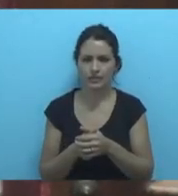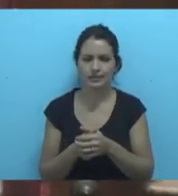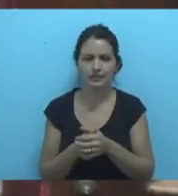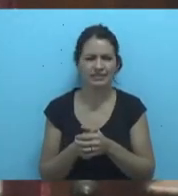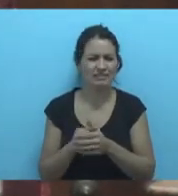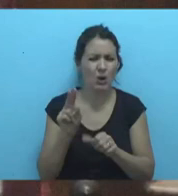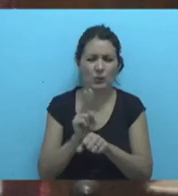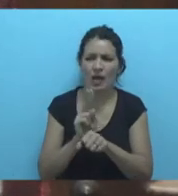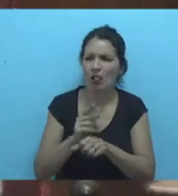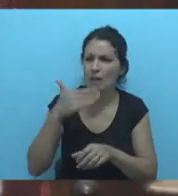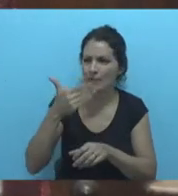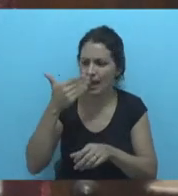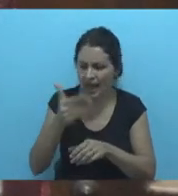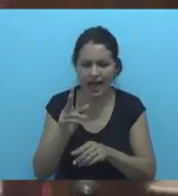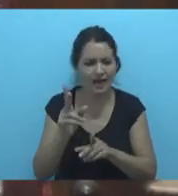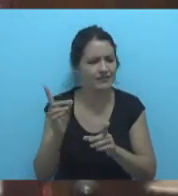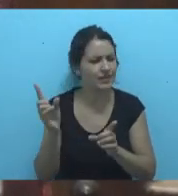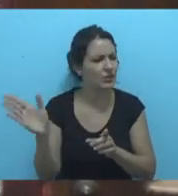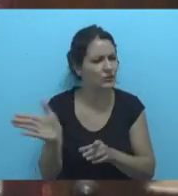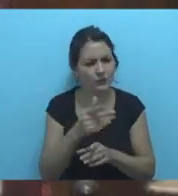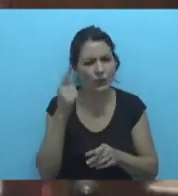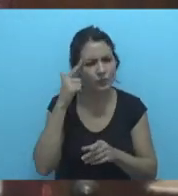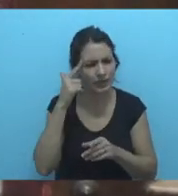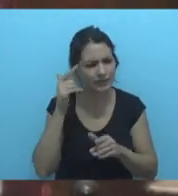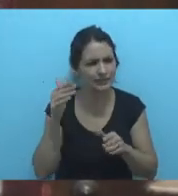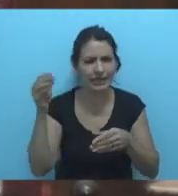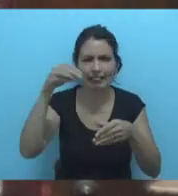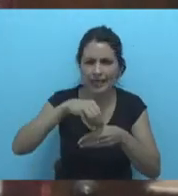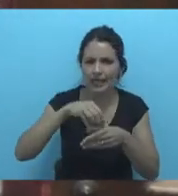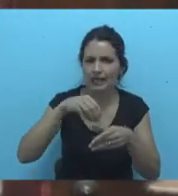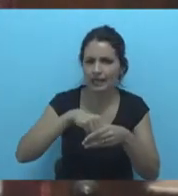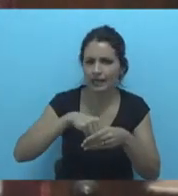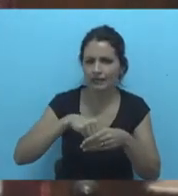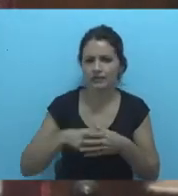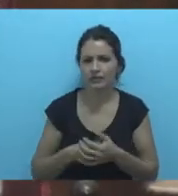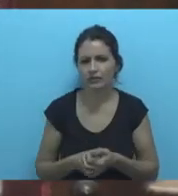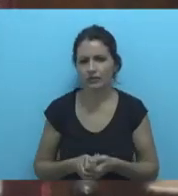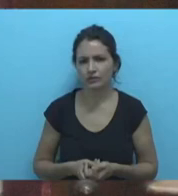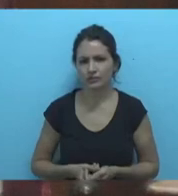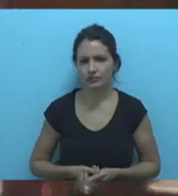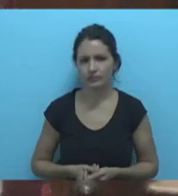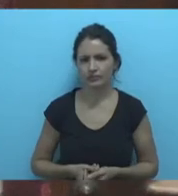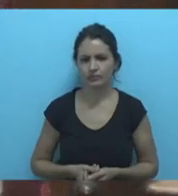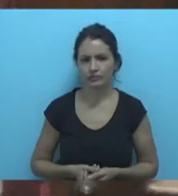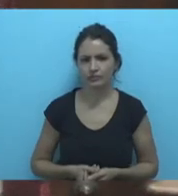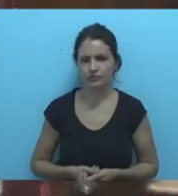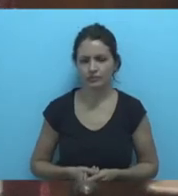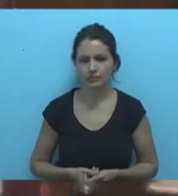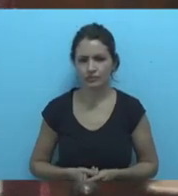usamos, para que todos nos sintamos parte de este tema y no que solamente algunos, porque a lo mejor tenemos mayor dedicación o